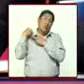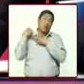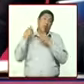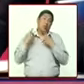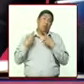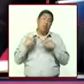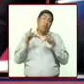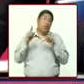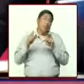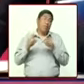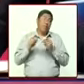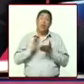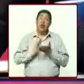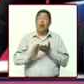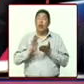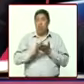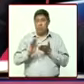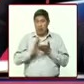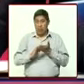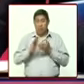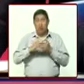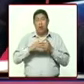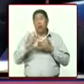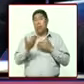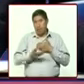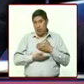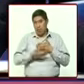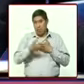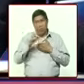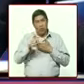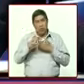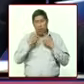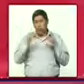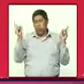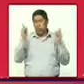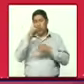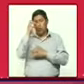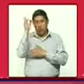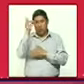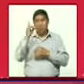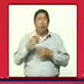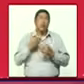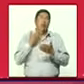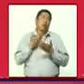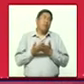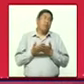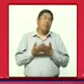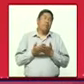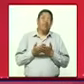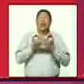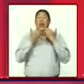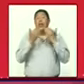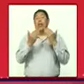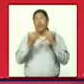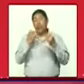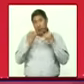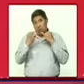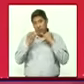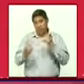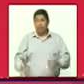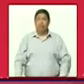vayan a autorizar y a indicar para que la misma ya sea difundida a nivel nacional. Bueno, gracias, Valeria, por la